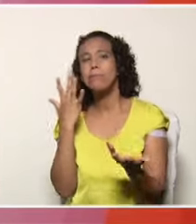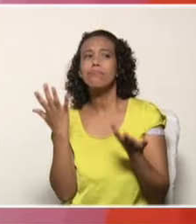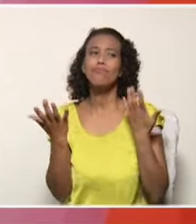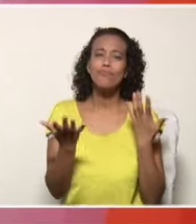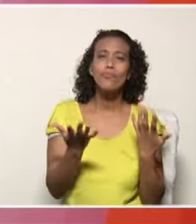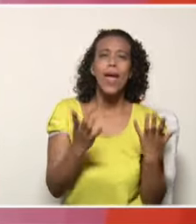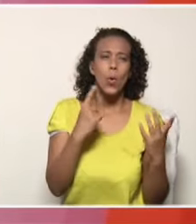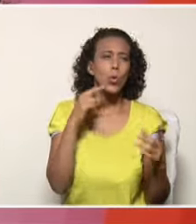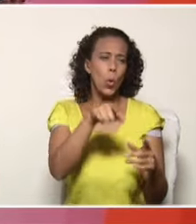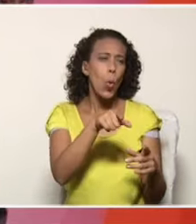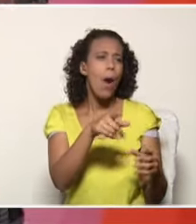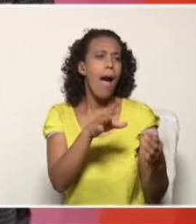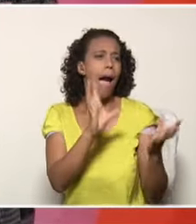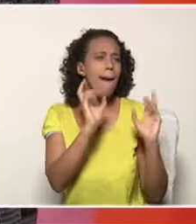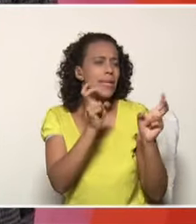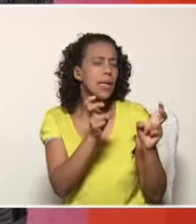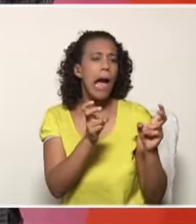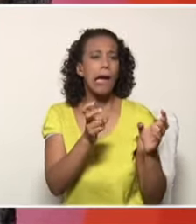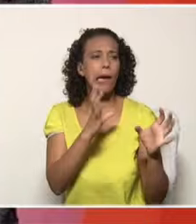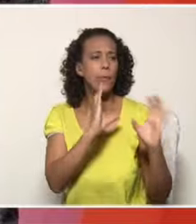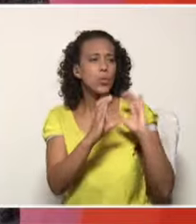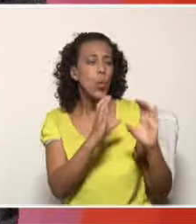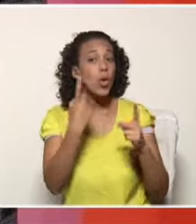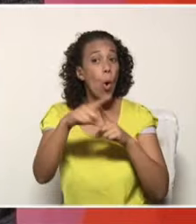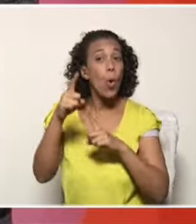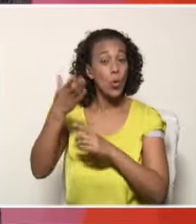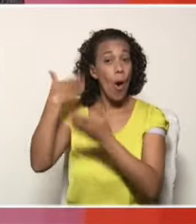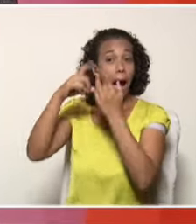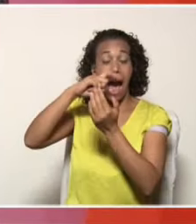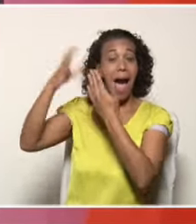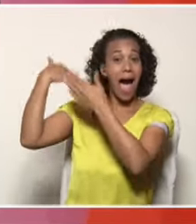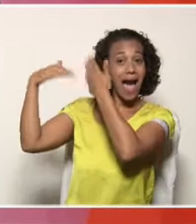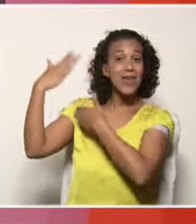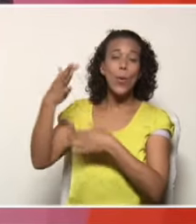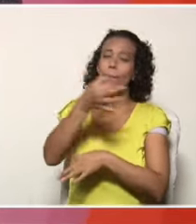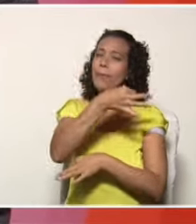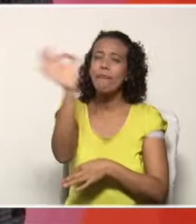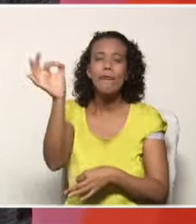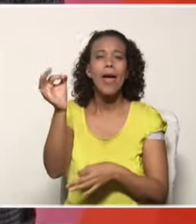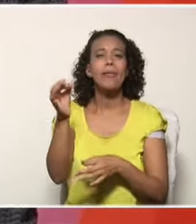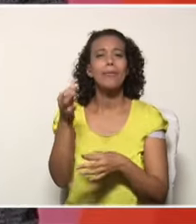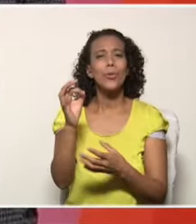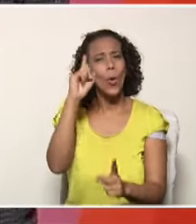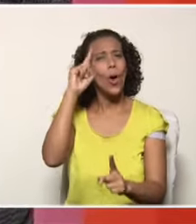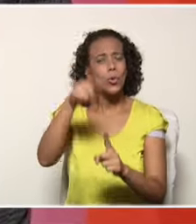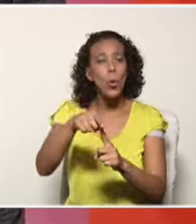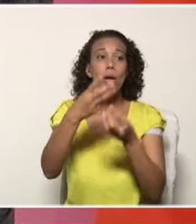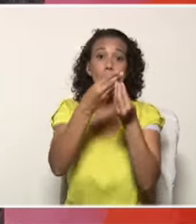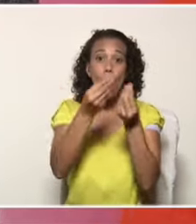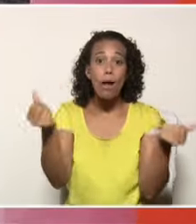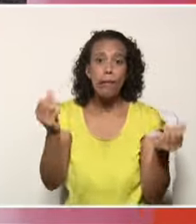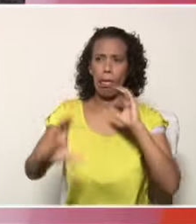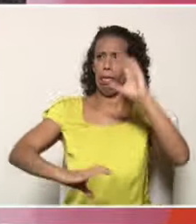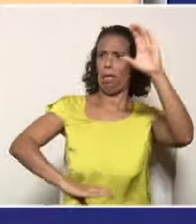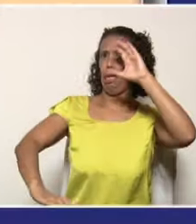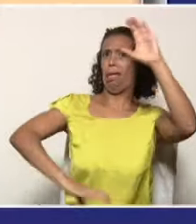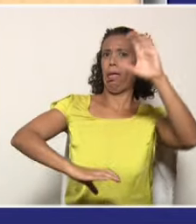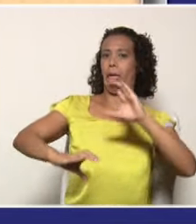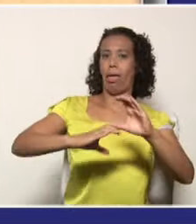que sea, como les decía, a los otros grados, a los otros años, que sea eficaz y que sea coherente esa